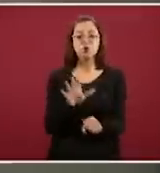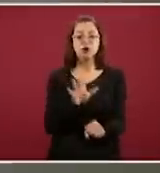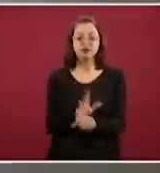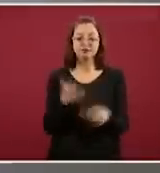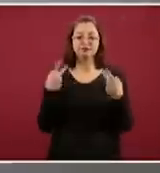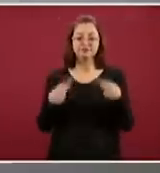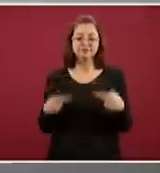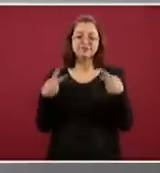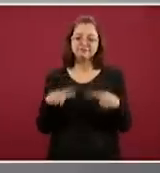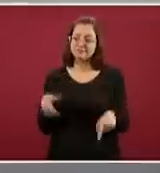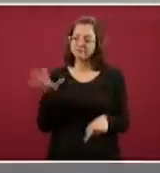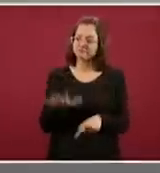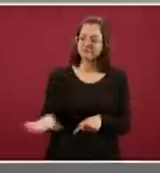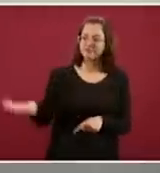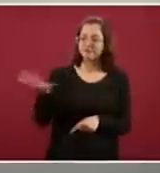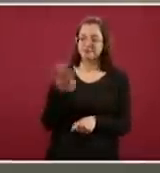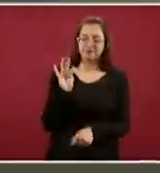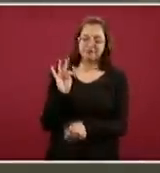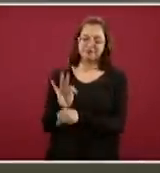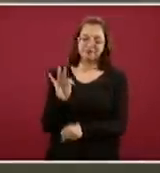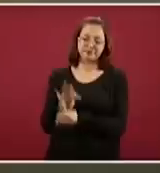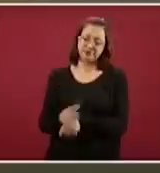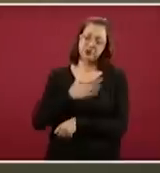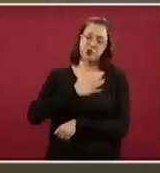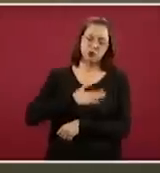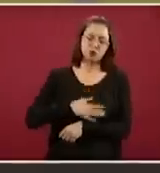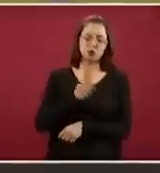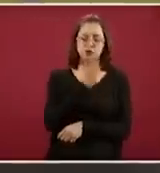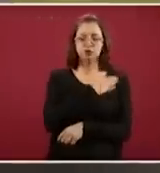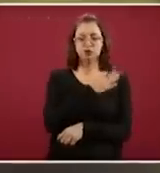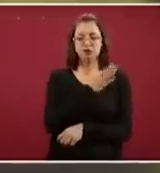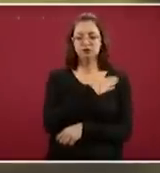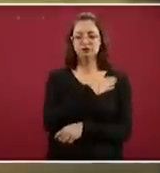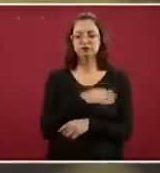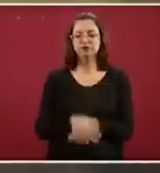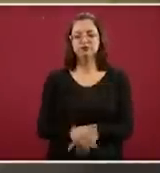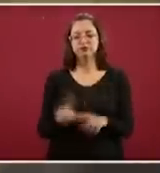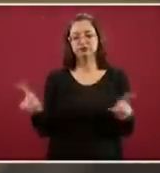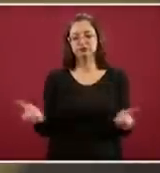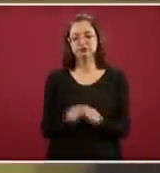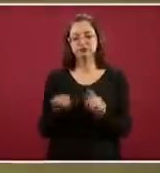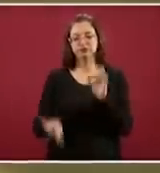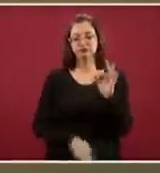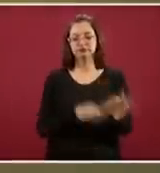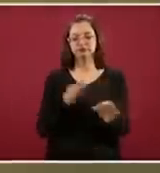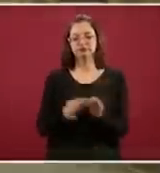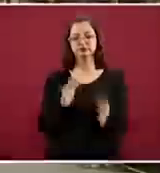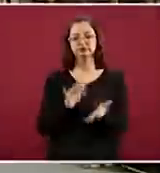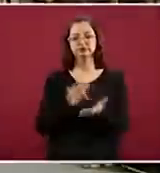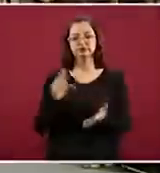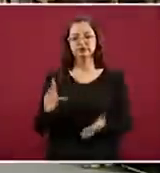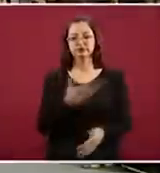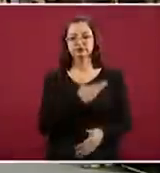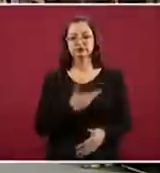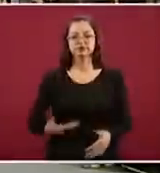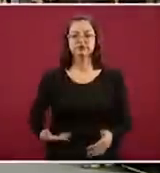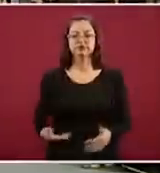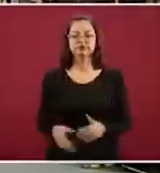justas y nobles que nos ha instruido el señor presidente de la República. Es cuanto. Muchas gracias, señor presidente.